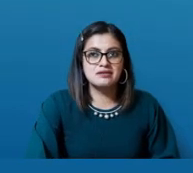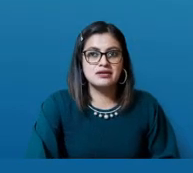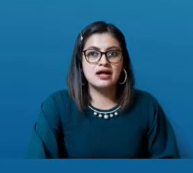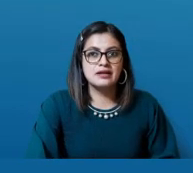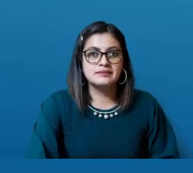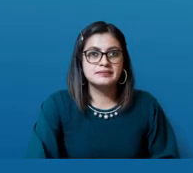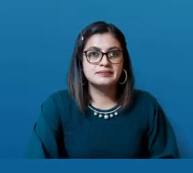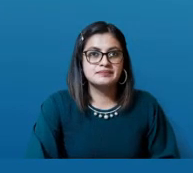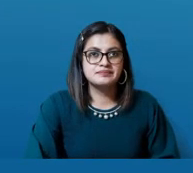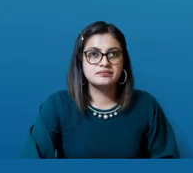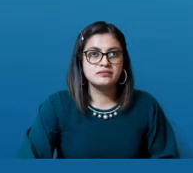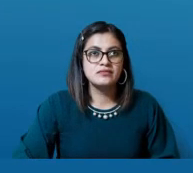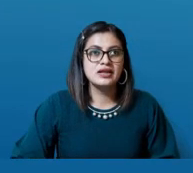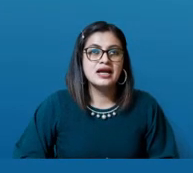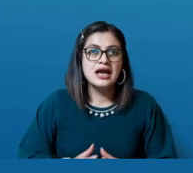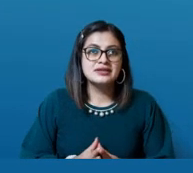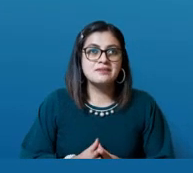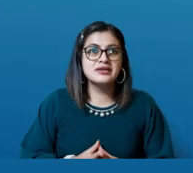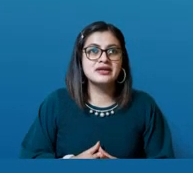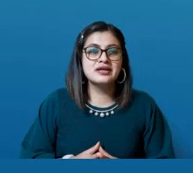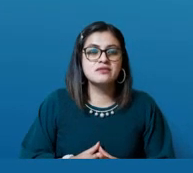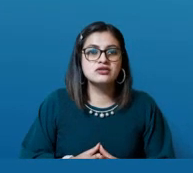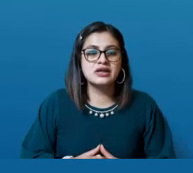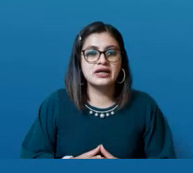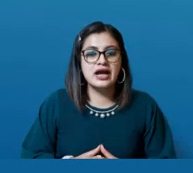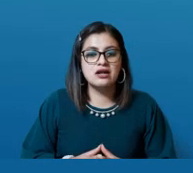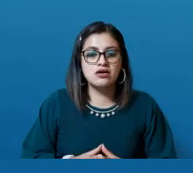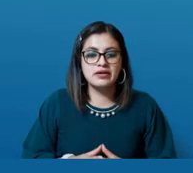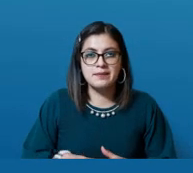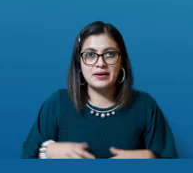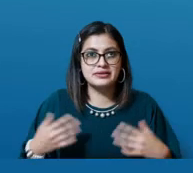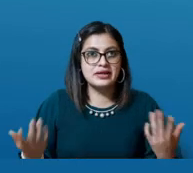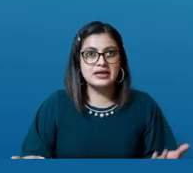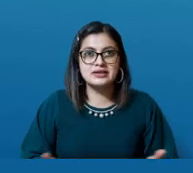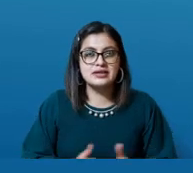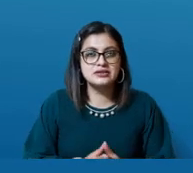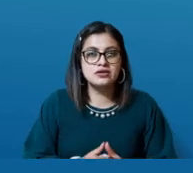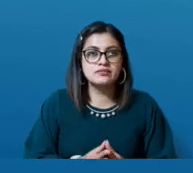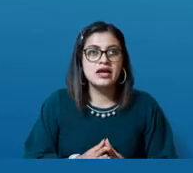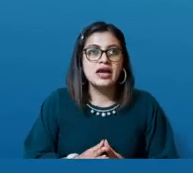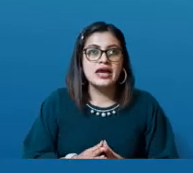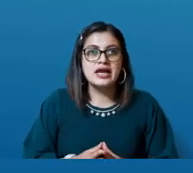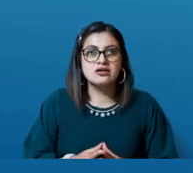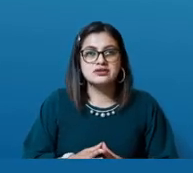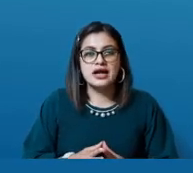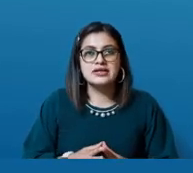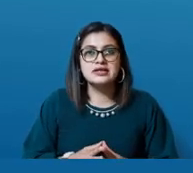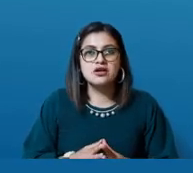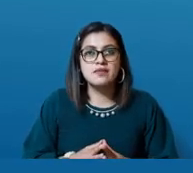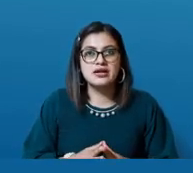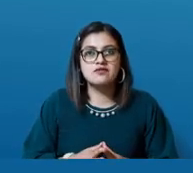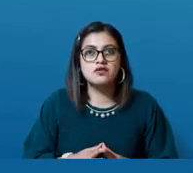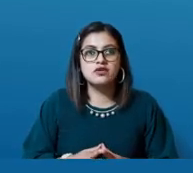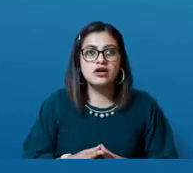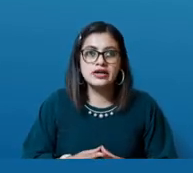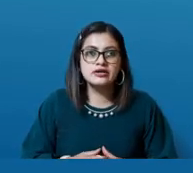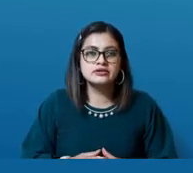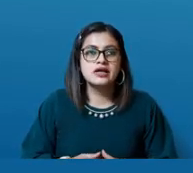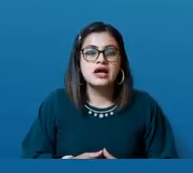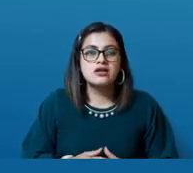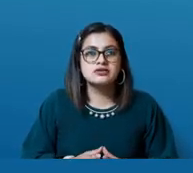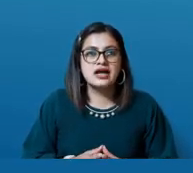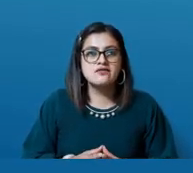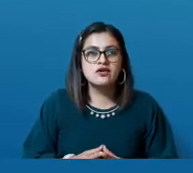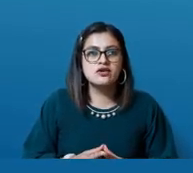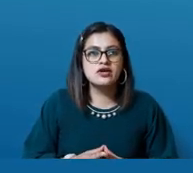esta actividad. También tenemos algo que es parte de la tradición, los trajes y los bailes